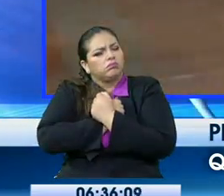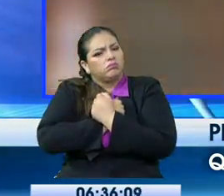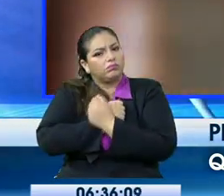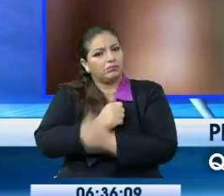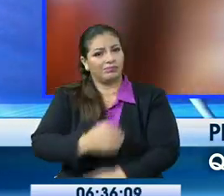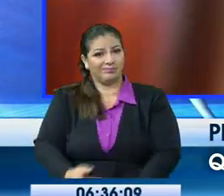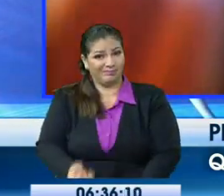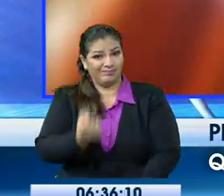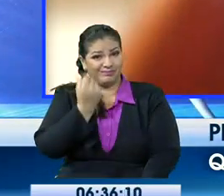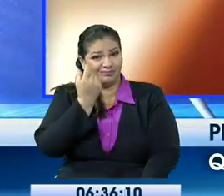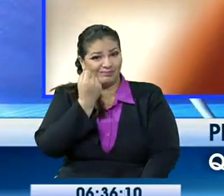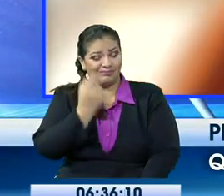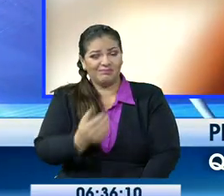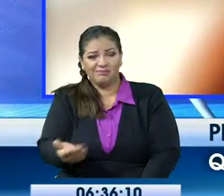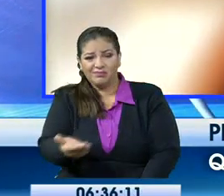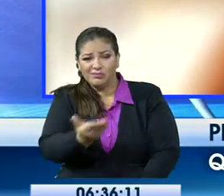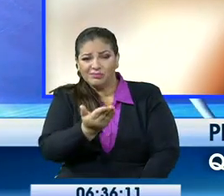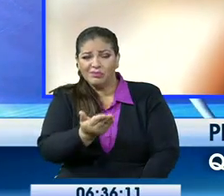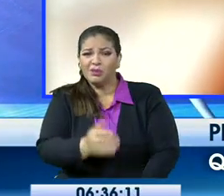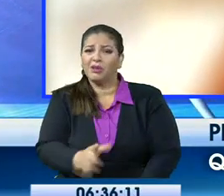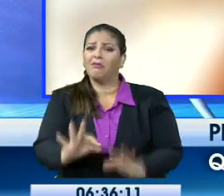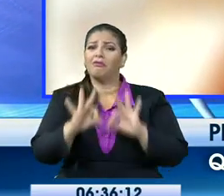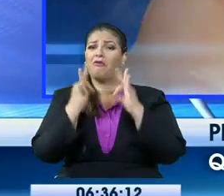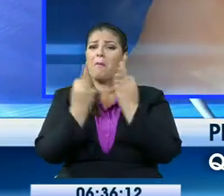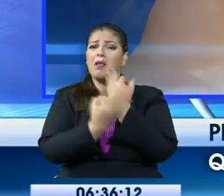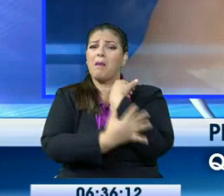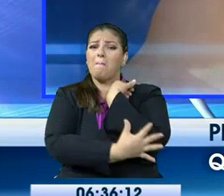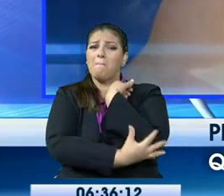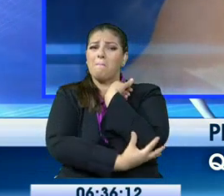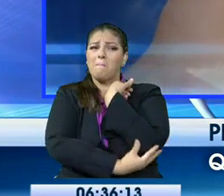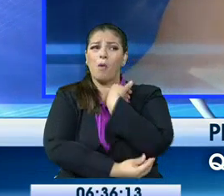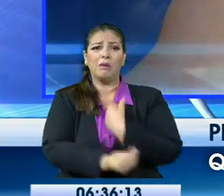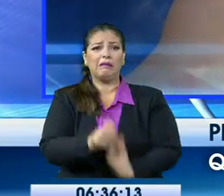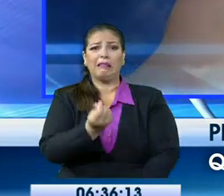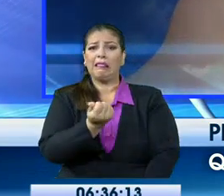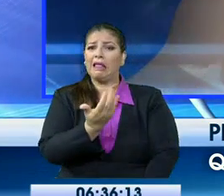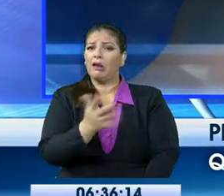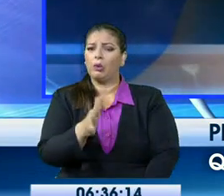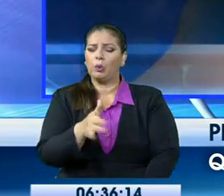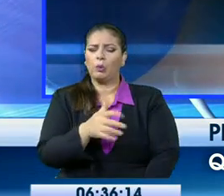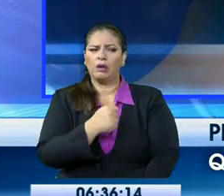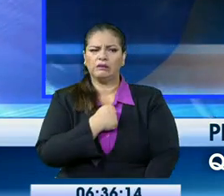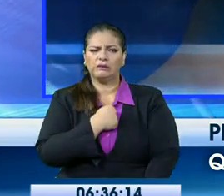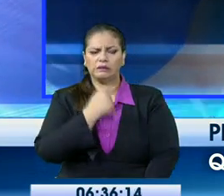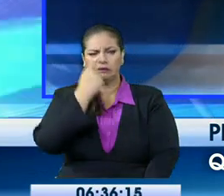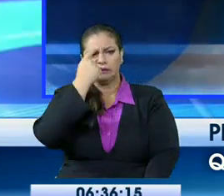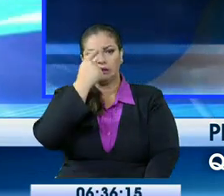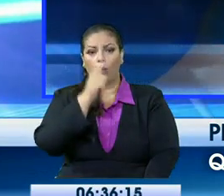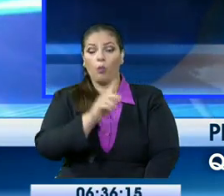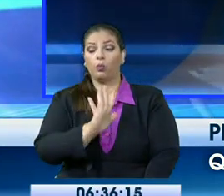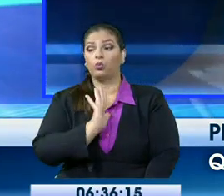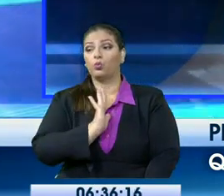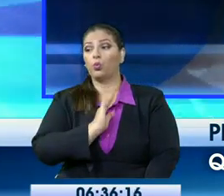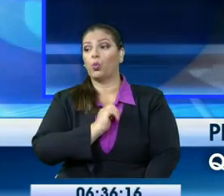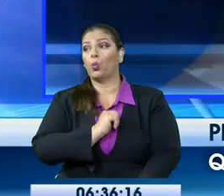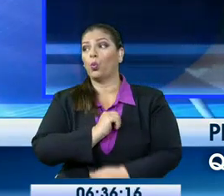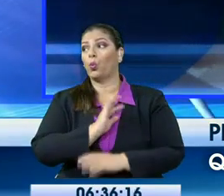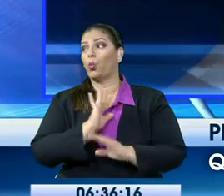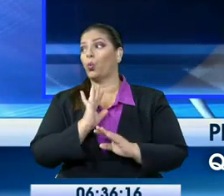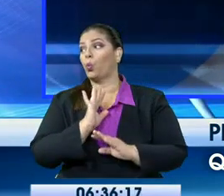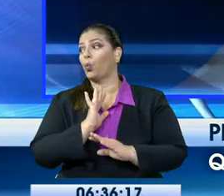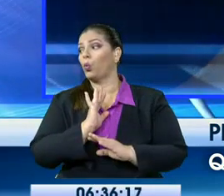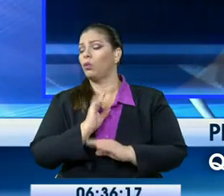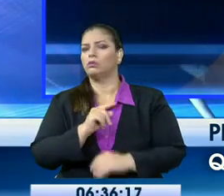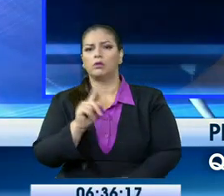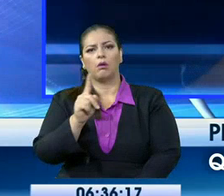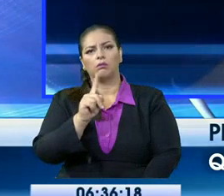aporte solidario de cada uno podemos ayudarle a juntar ese dinero. También hay que pensar una cosa, Luisa, que el sector es un sector deprimido económicamente. Así es.